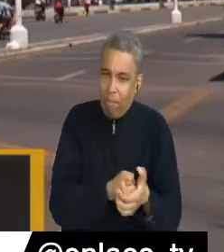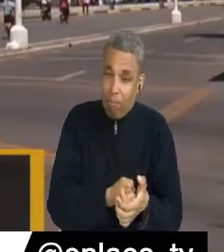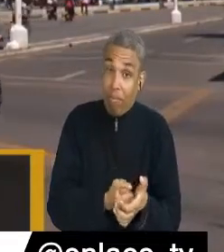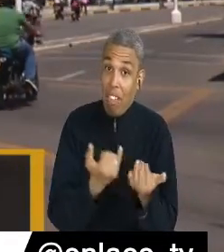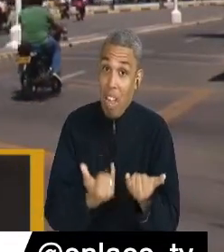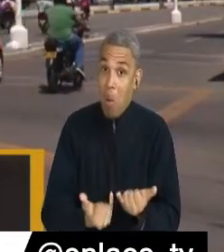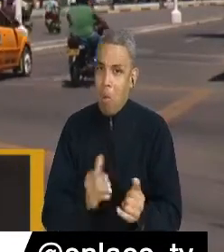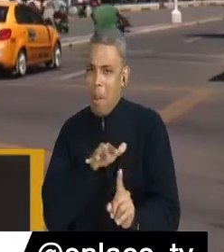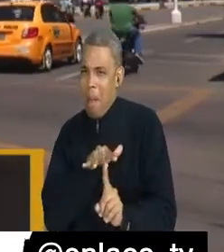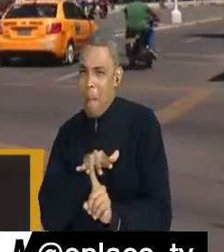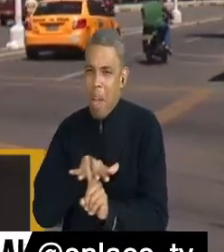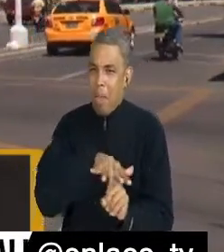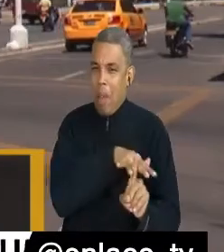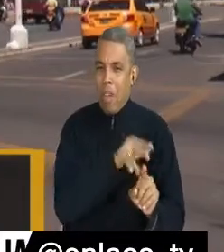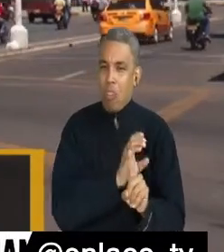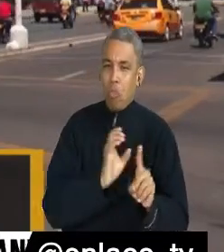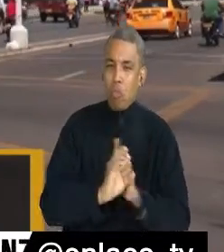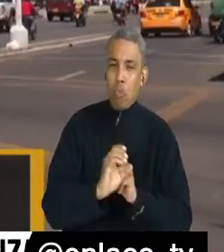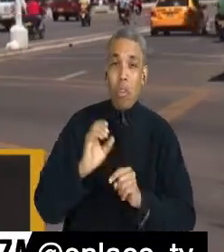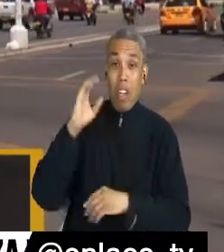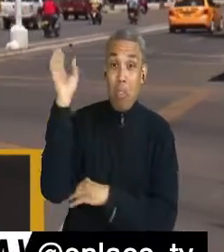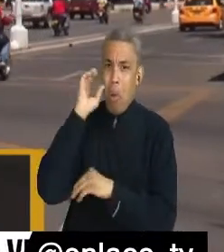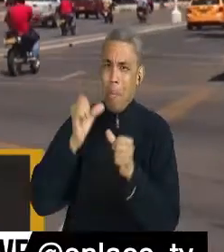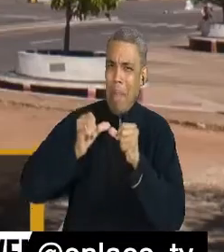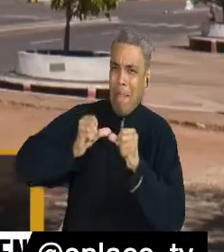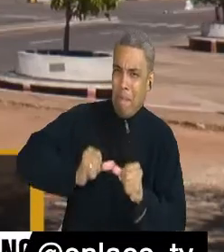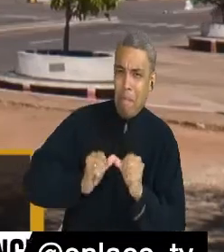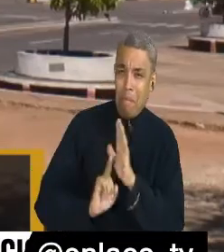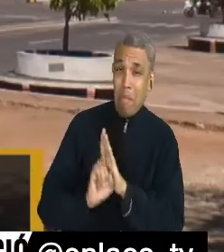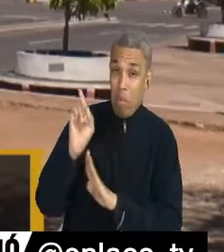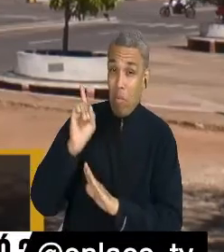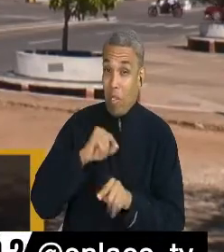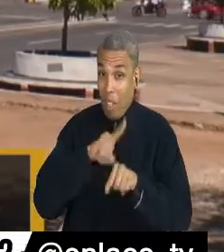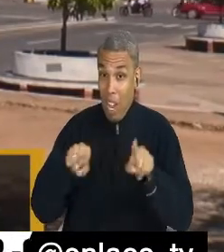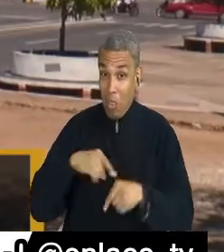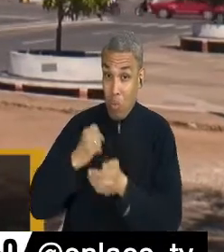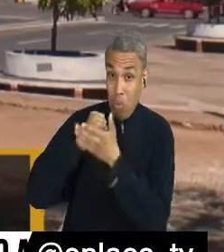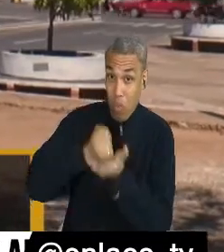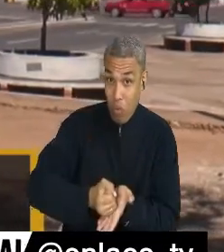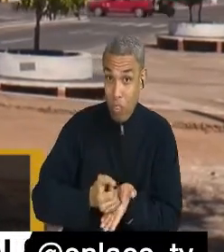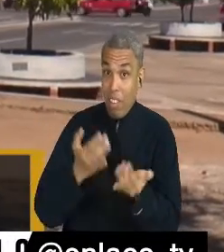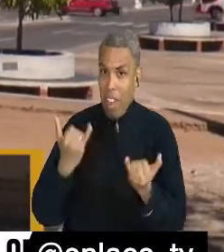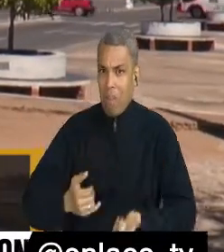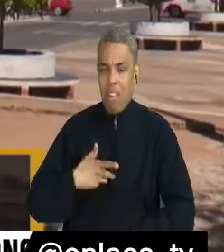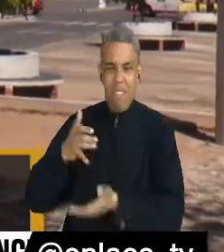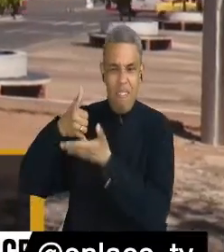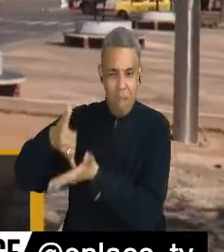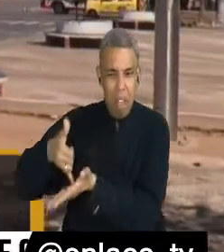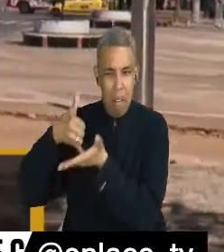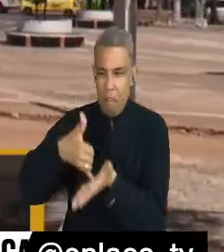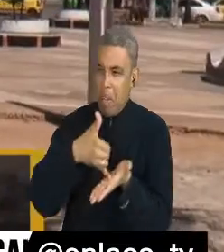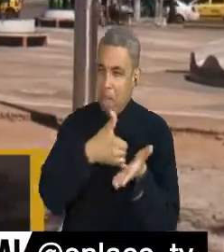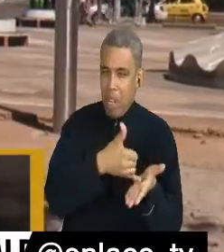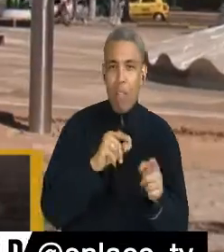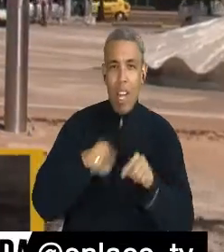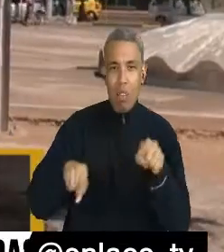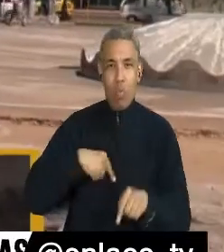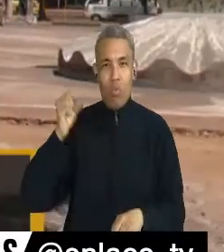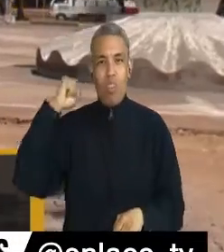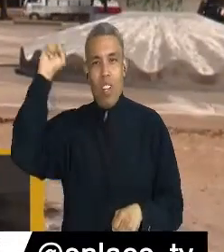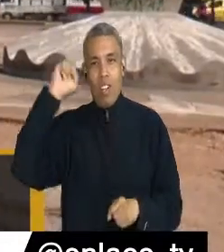la memoria cultural de nuestro país el premio nacional vida y obra representa el máximo reconocimiento a aquellos ciudadanos colombianos